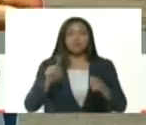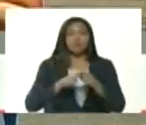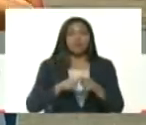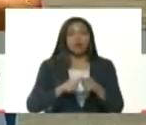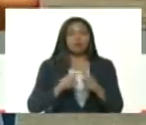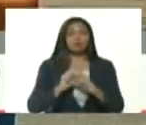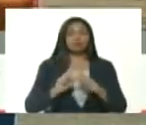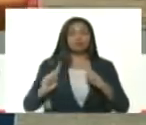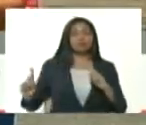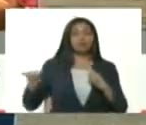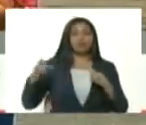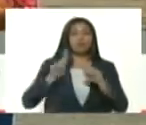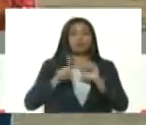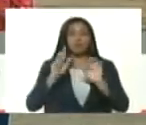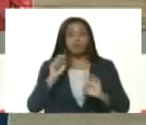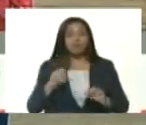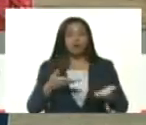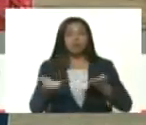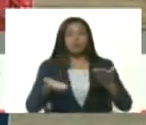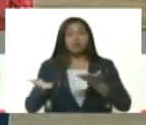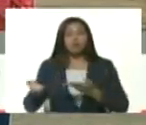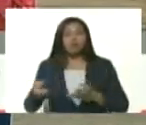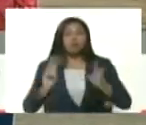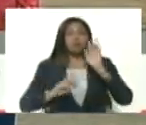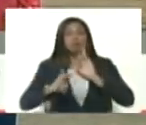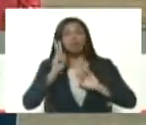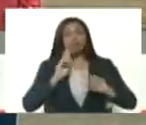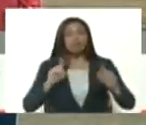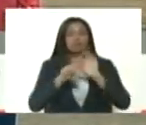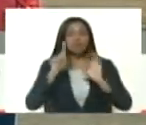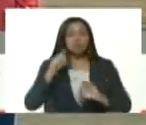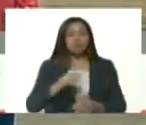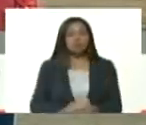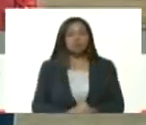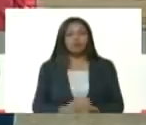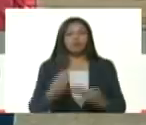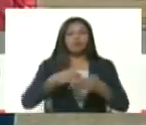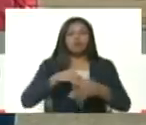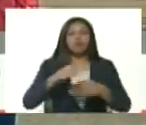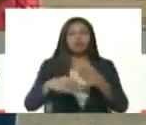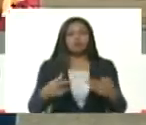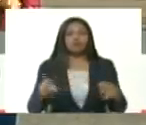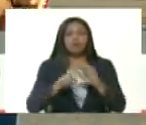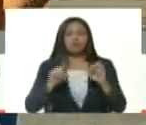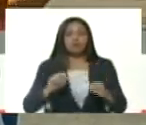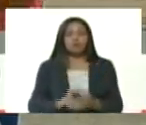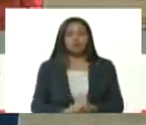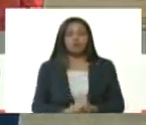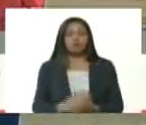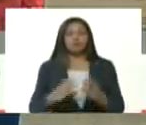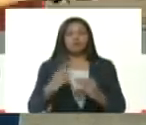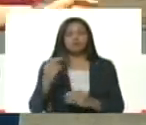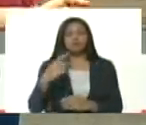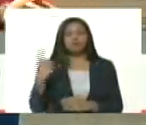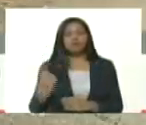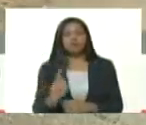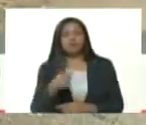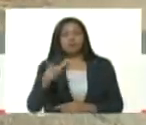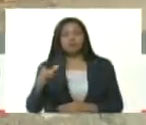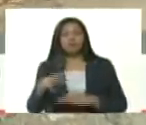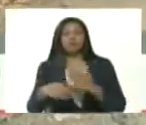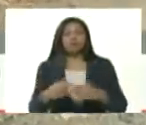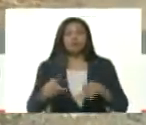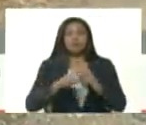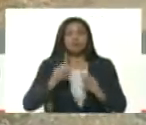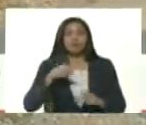de distanciamiento y los protocolos de higiene que se deben establecer no solo entre las personas, sino en los comercios. Hemos